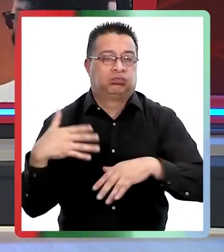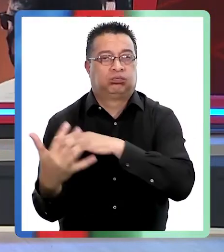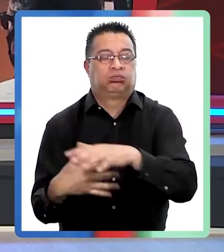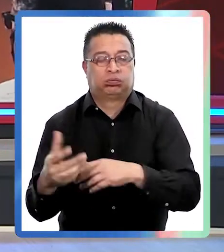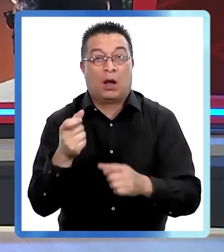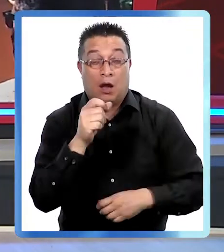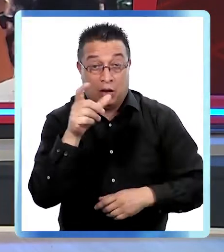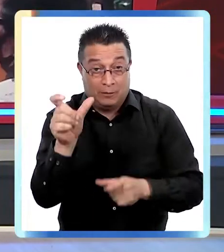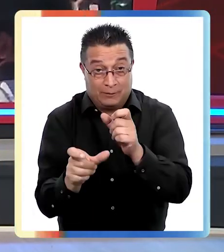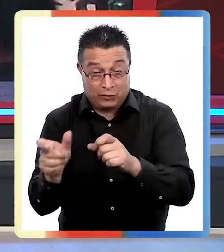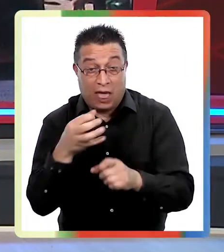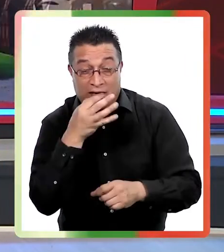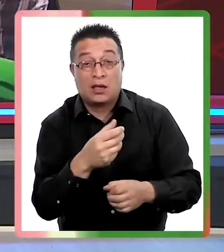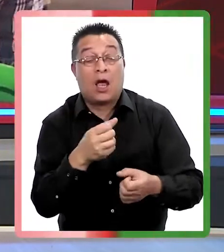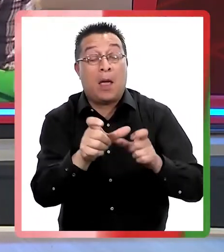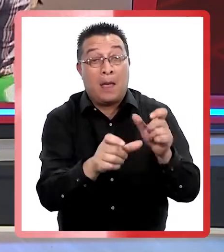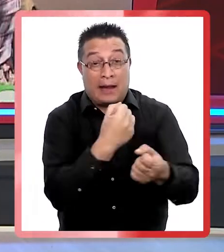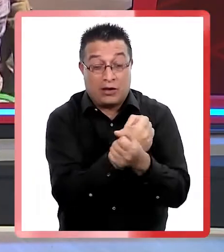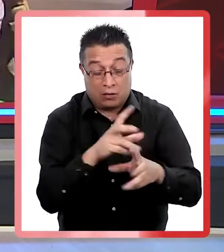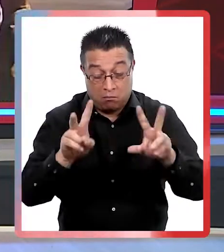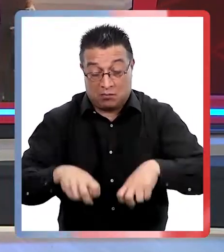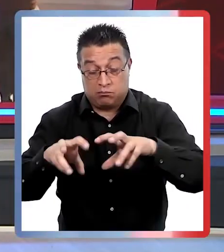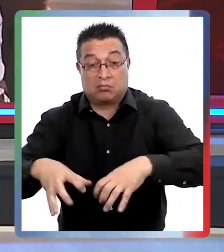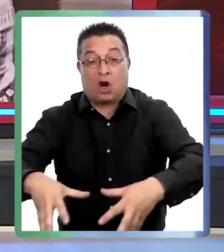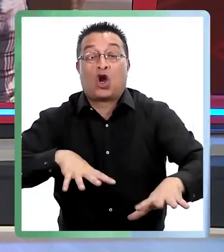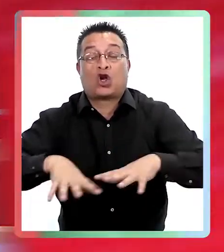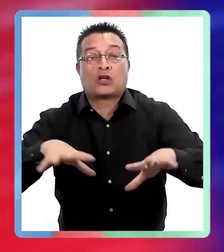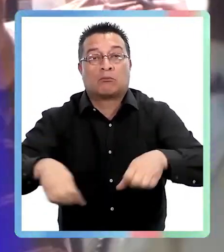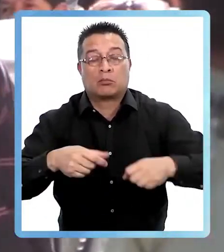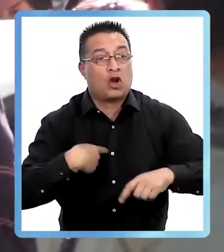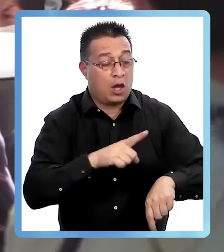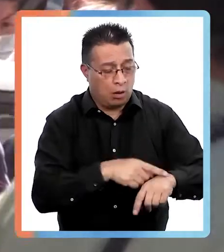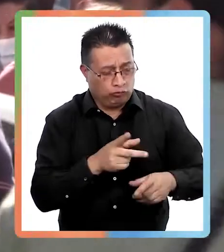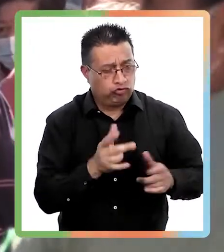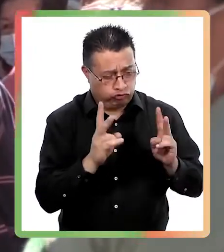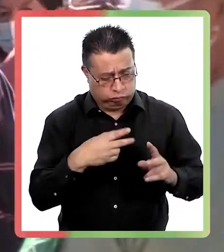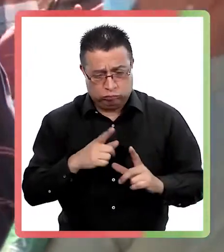tiempo para salir pacíficamente del sector. BTV2 con este informe.